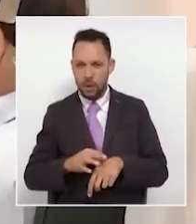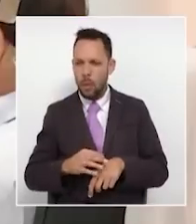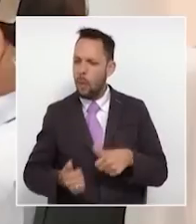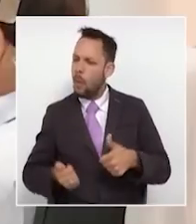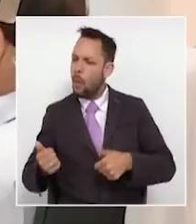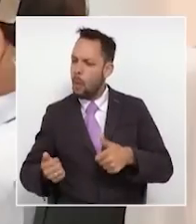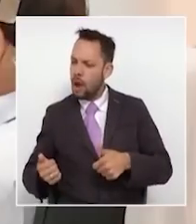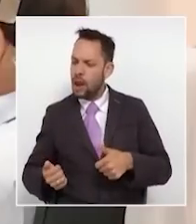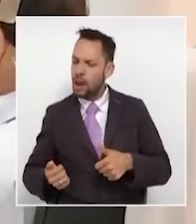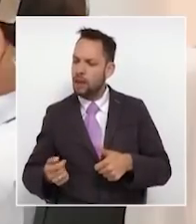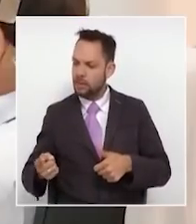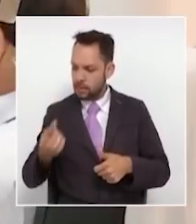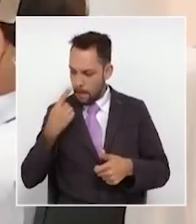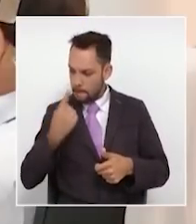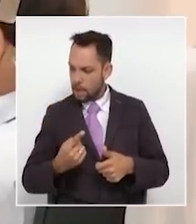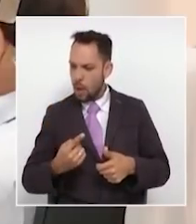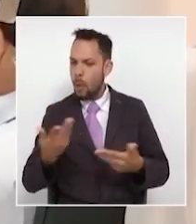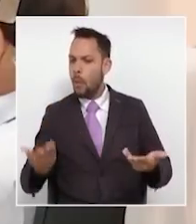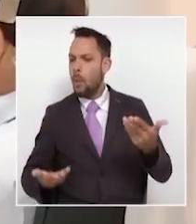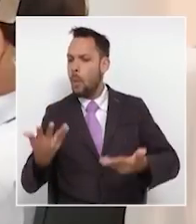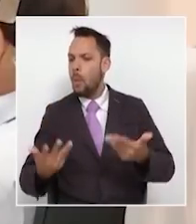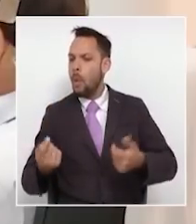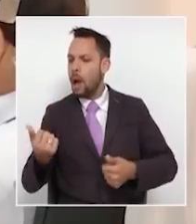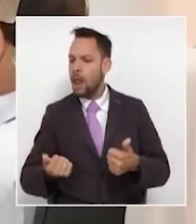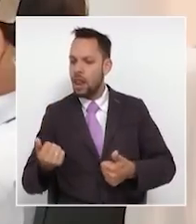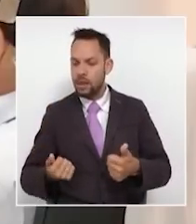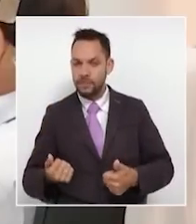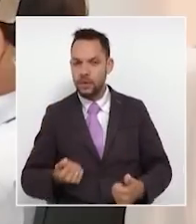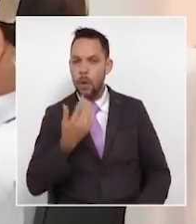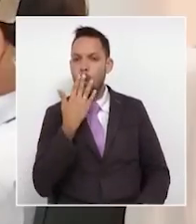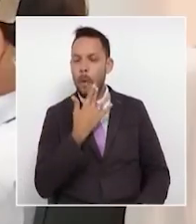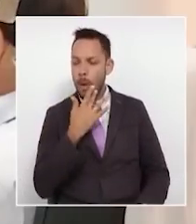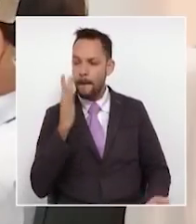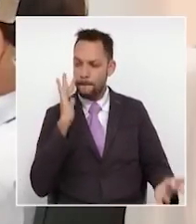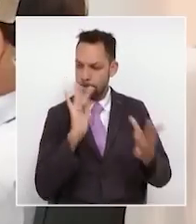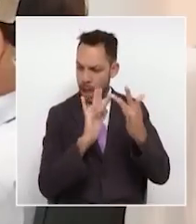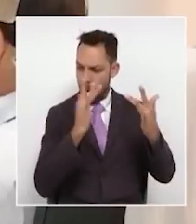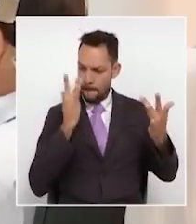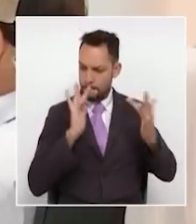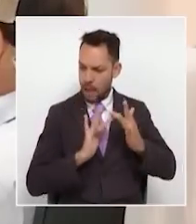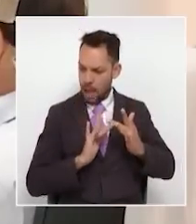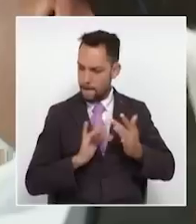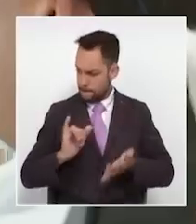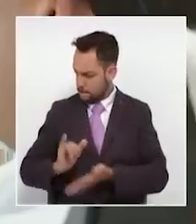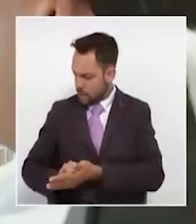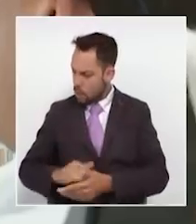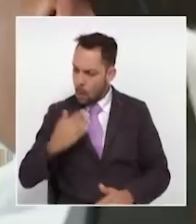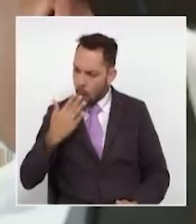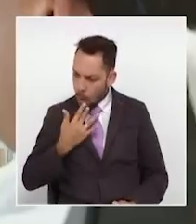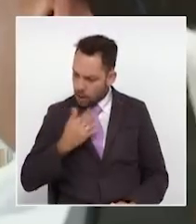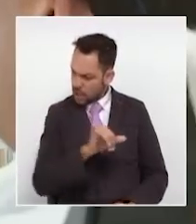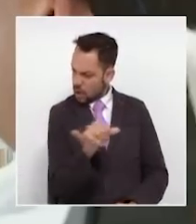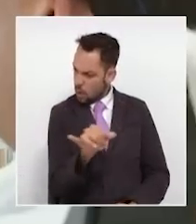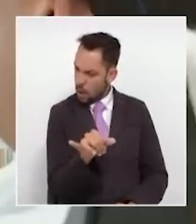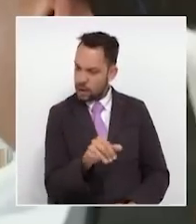si que patrones de colores está bien entonces aquí les decimos está viendo el mismo color